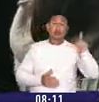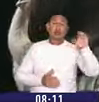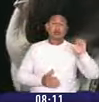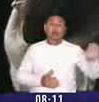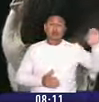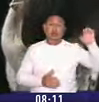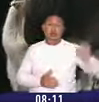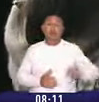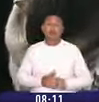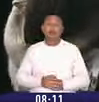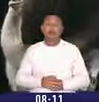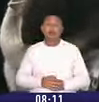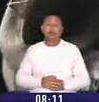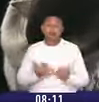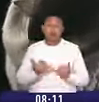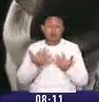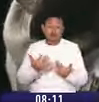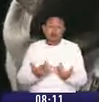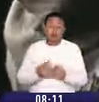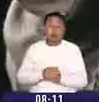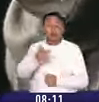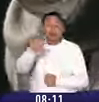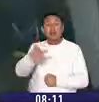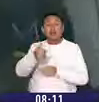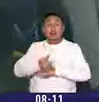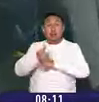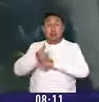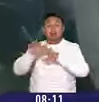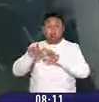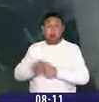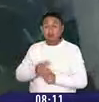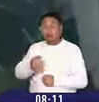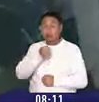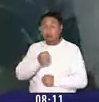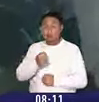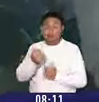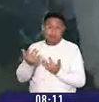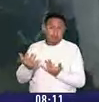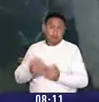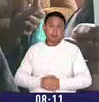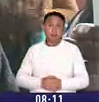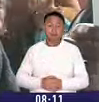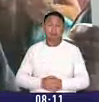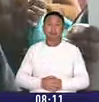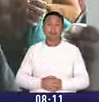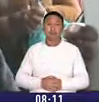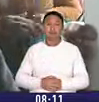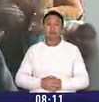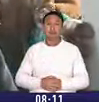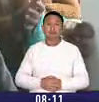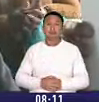año. Estamos a la espera de una entrevista con la secretaria de Movilidad. Informó Priscila Cadena.